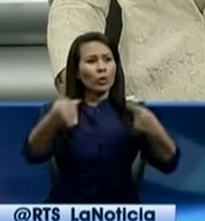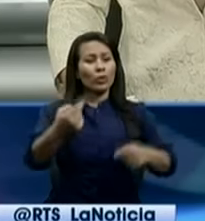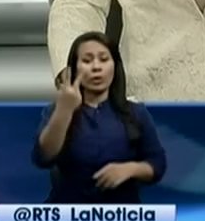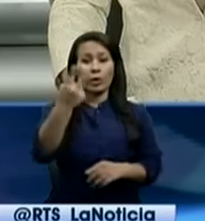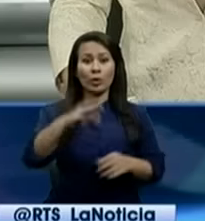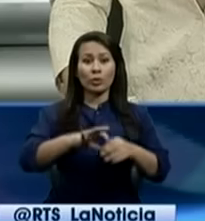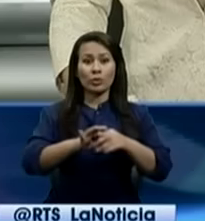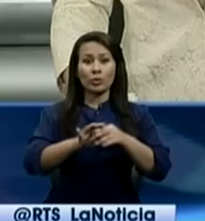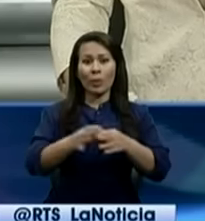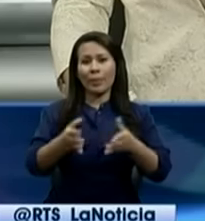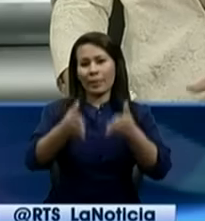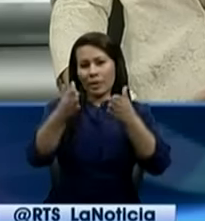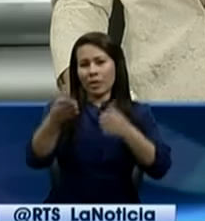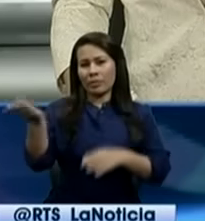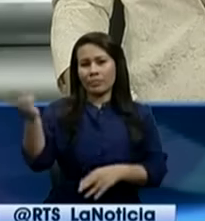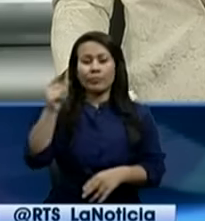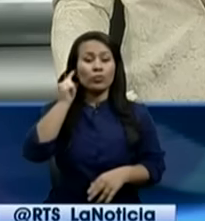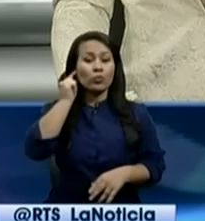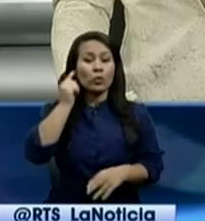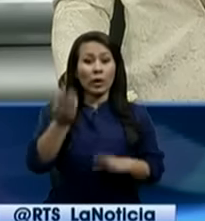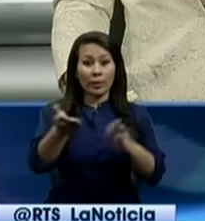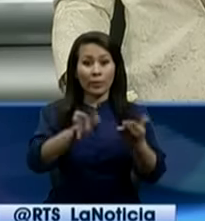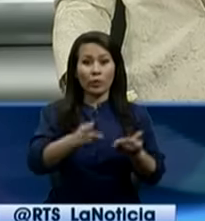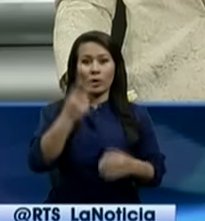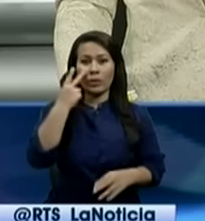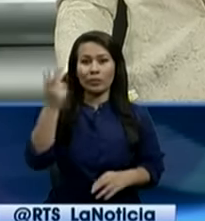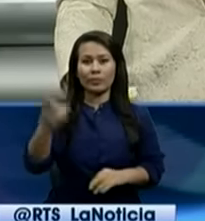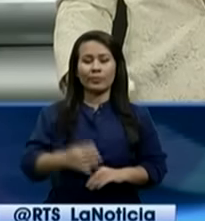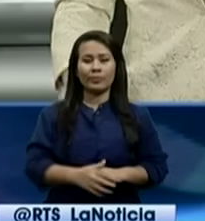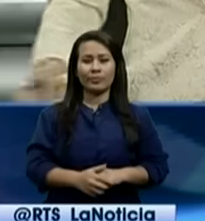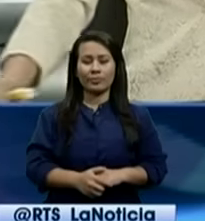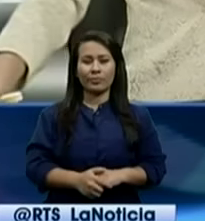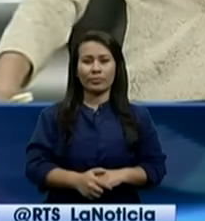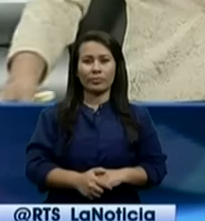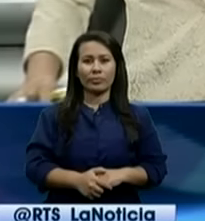dos compatriotas. Buenas noches, Ariel. Te escuchamos. Adelante.